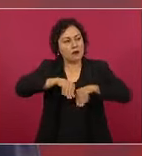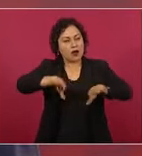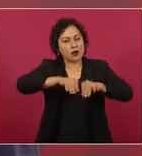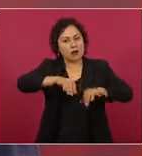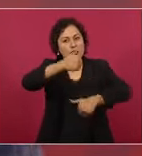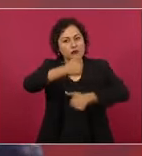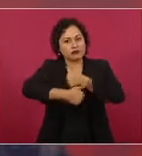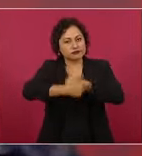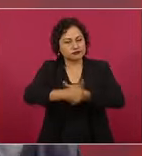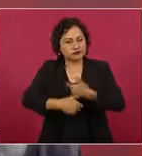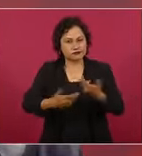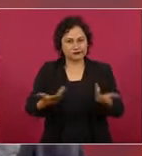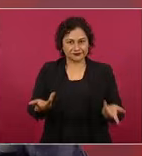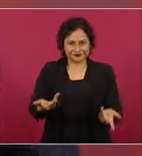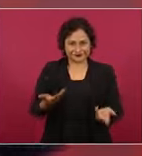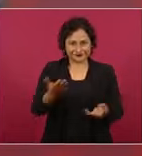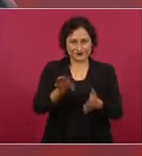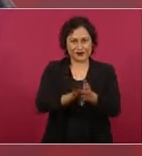de